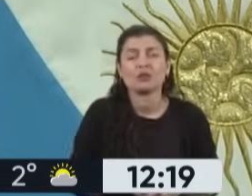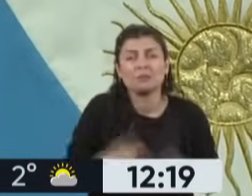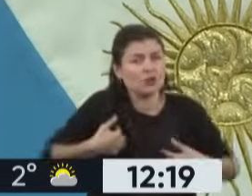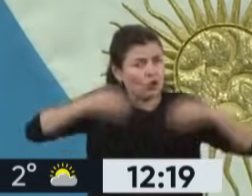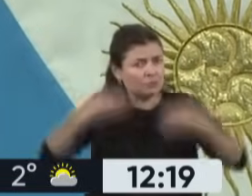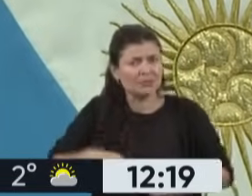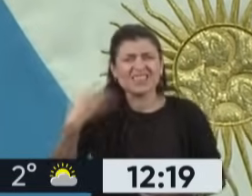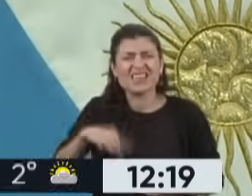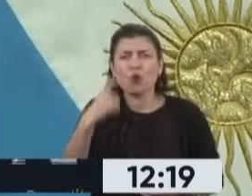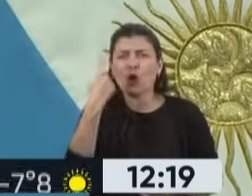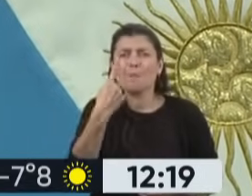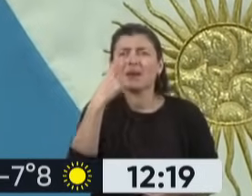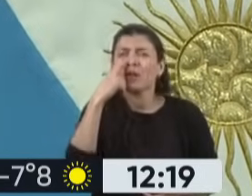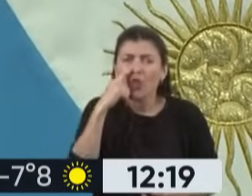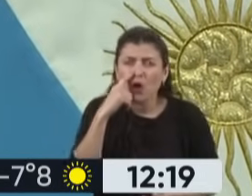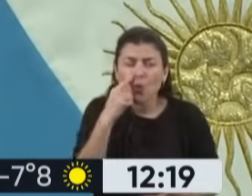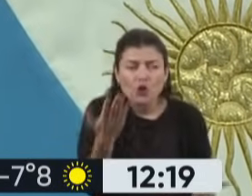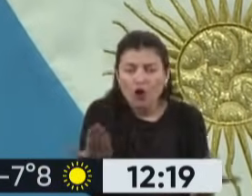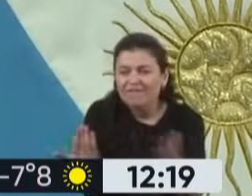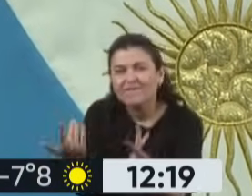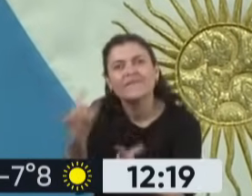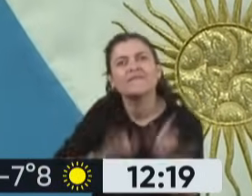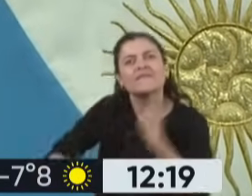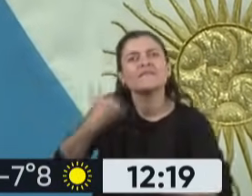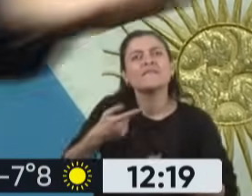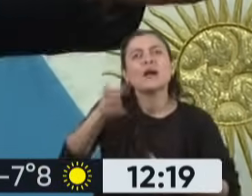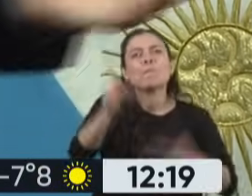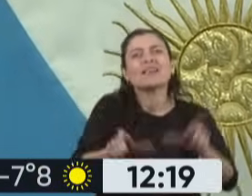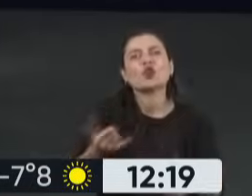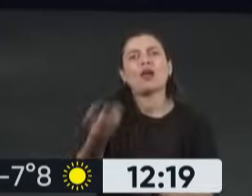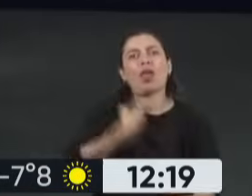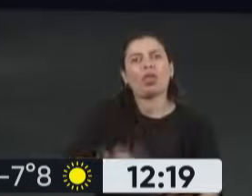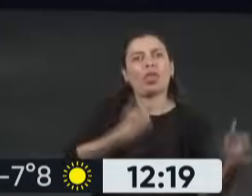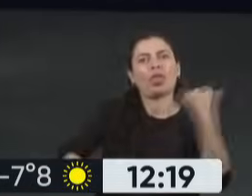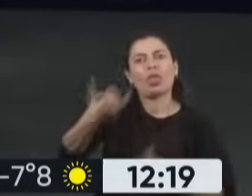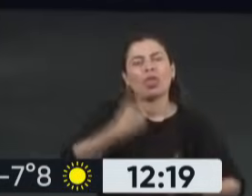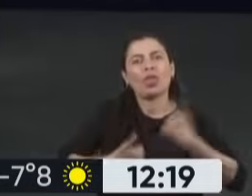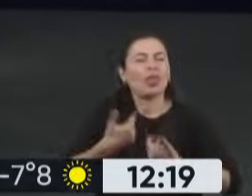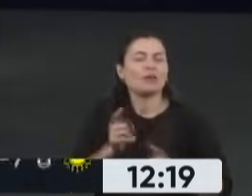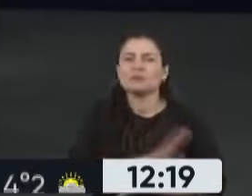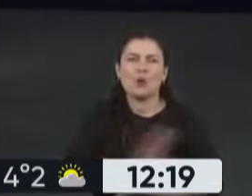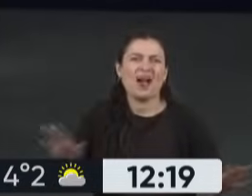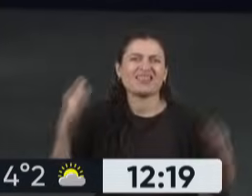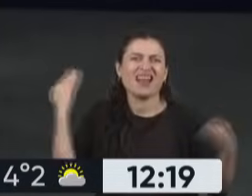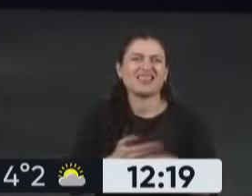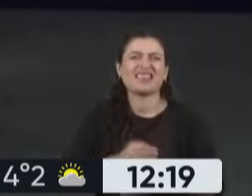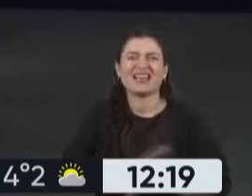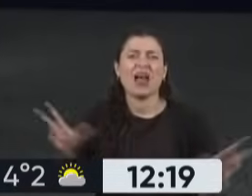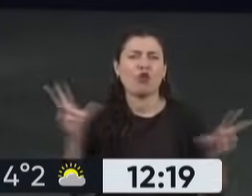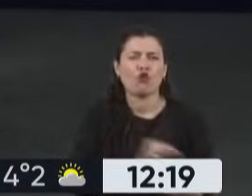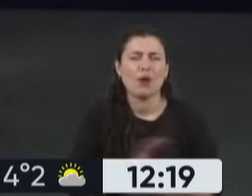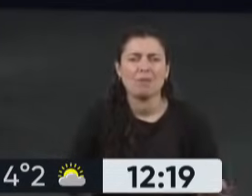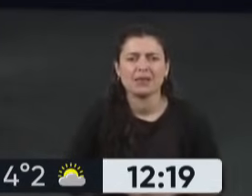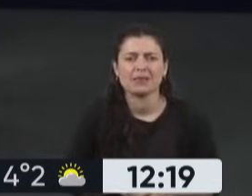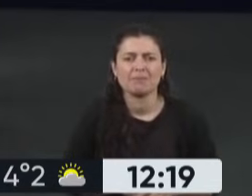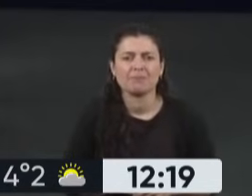junio no se recibe más la información en ARCA. Y el tercero se lo dejo al ministro. El tercero en realidad también